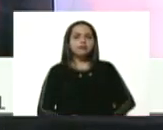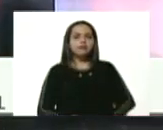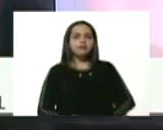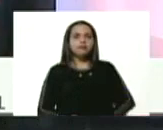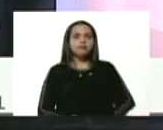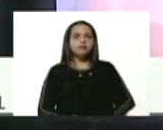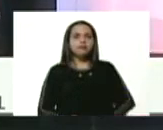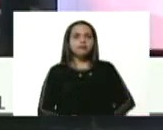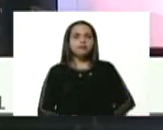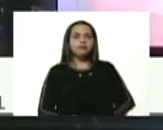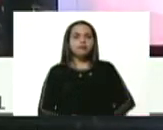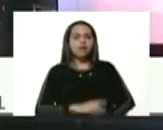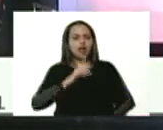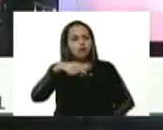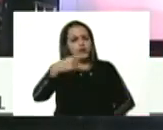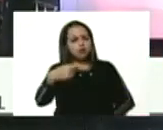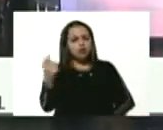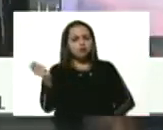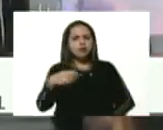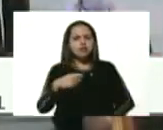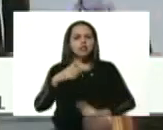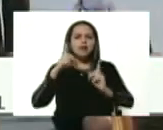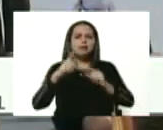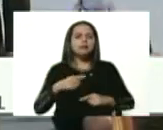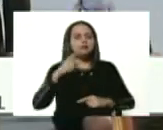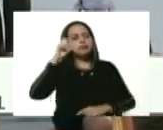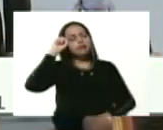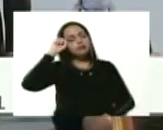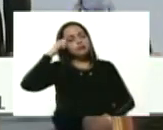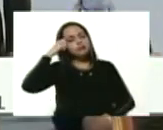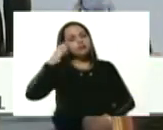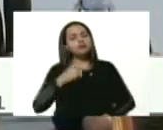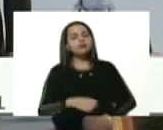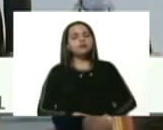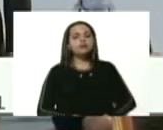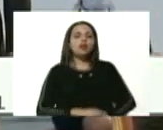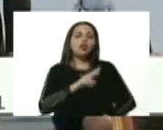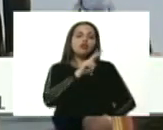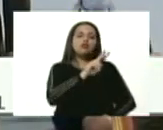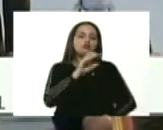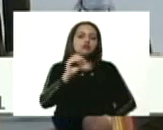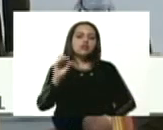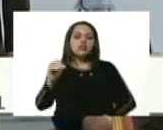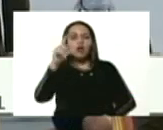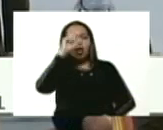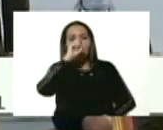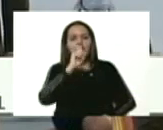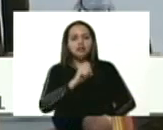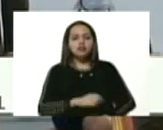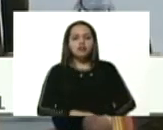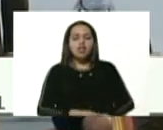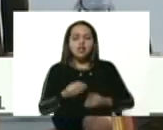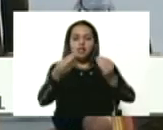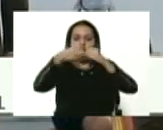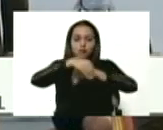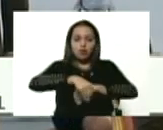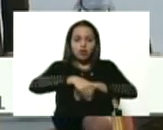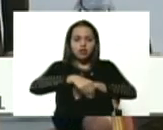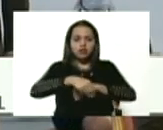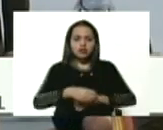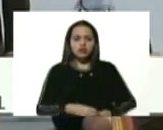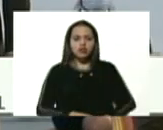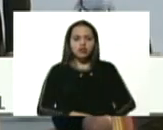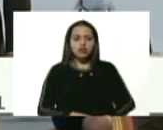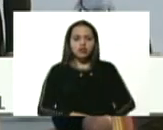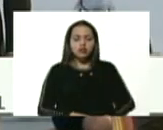En los próximos meses vamos a estar conmemorando los 200 años del acuerdo de